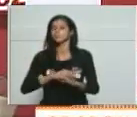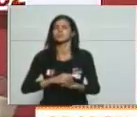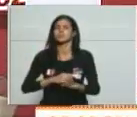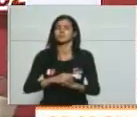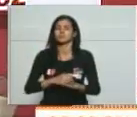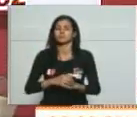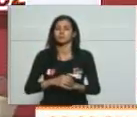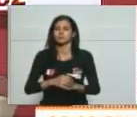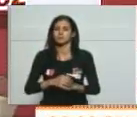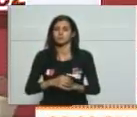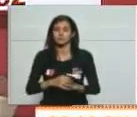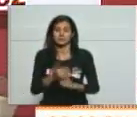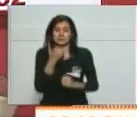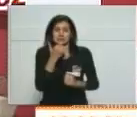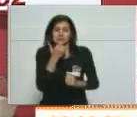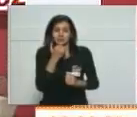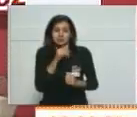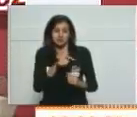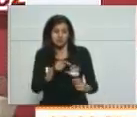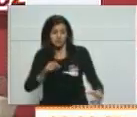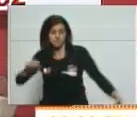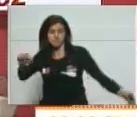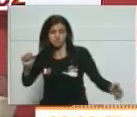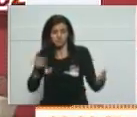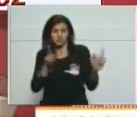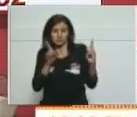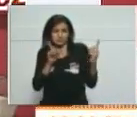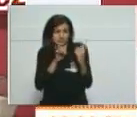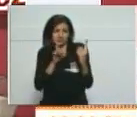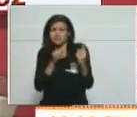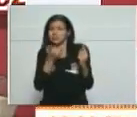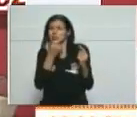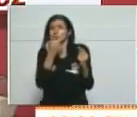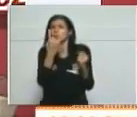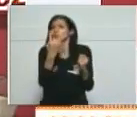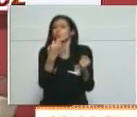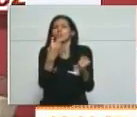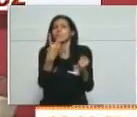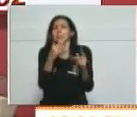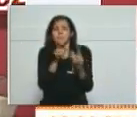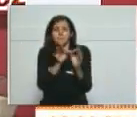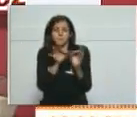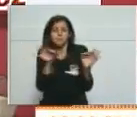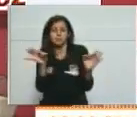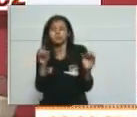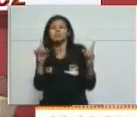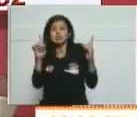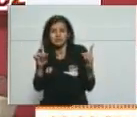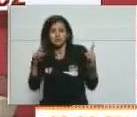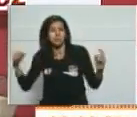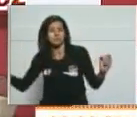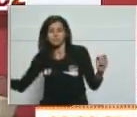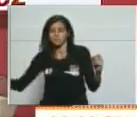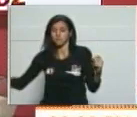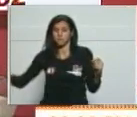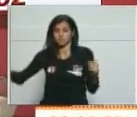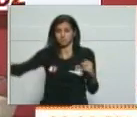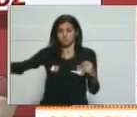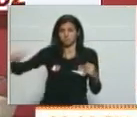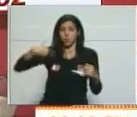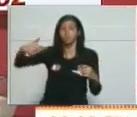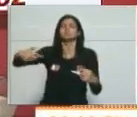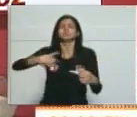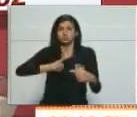realizarse demasiado cerca para poder ser mortal a 1 o 2 metros de distancia. Y el mundo es